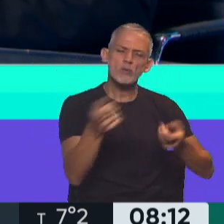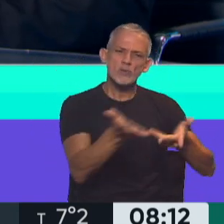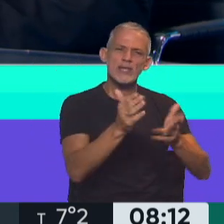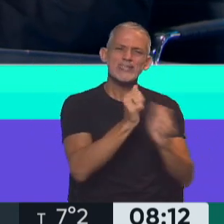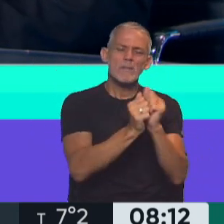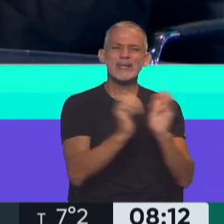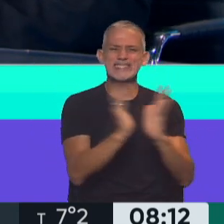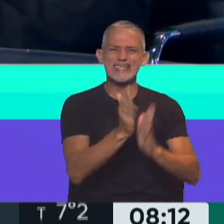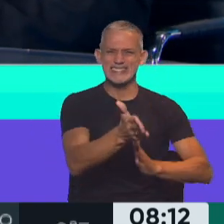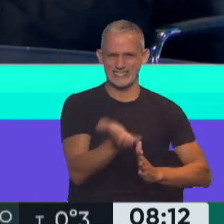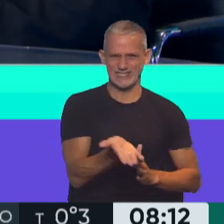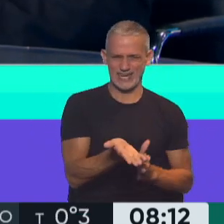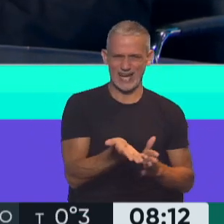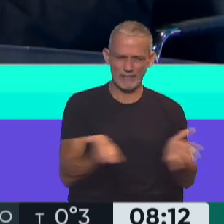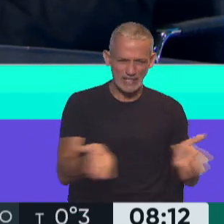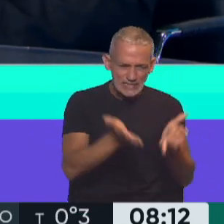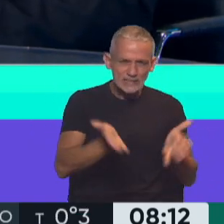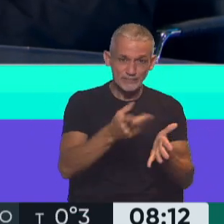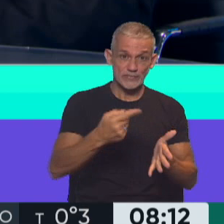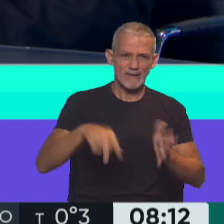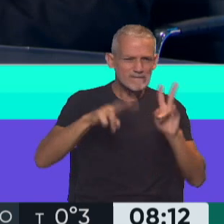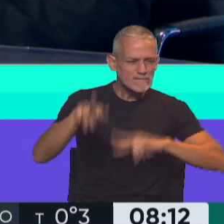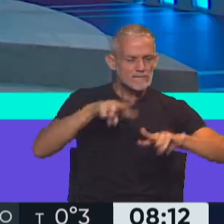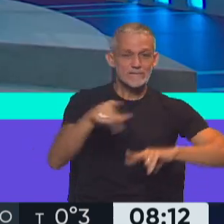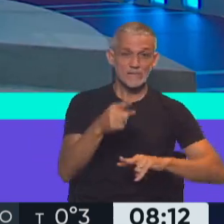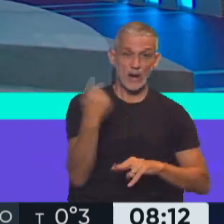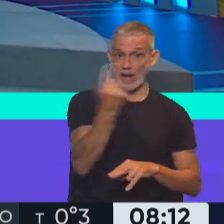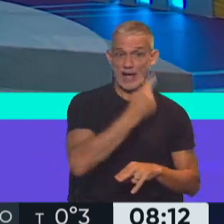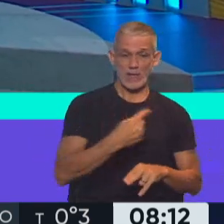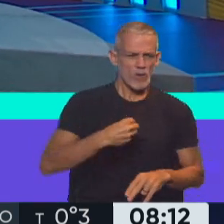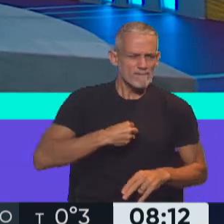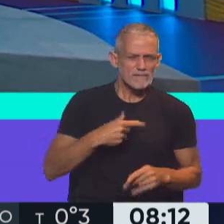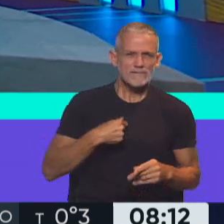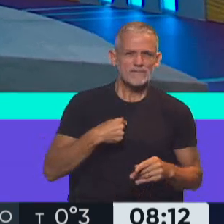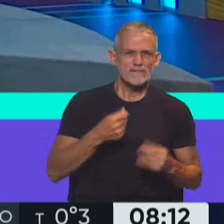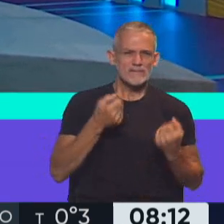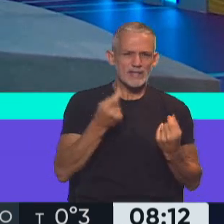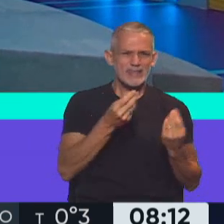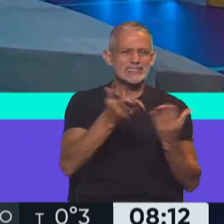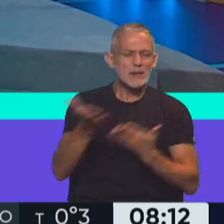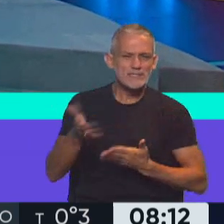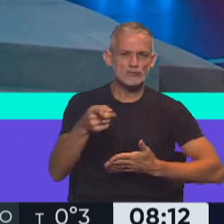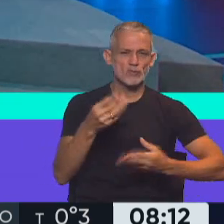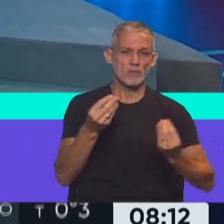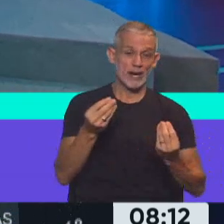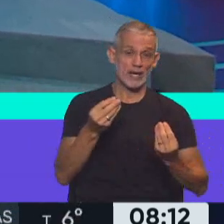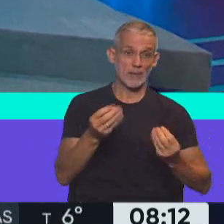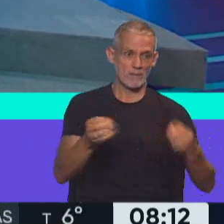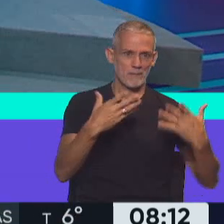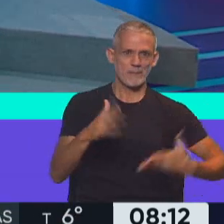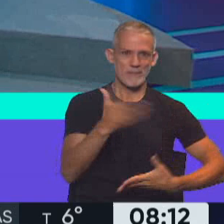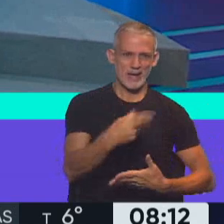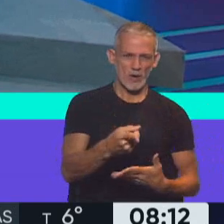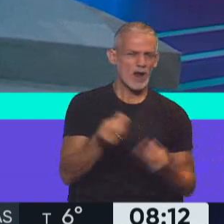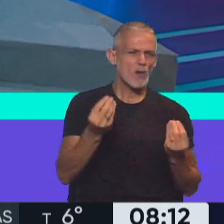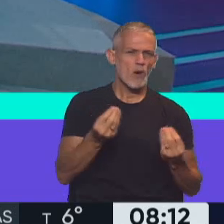empresa. Nosotros buscamos siempre, ¿no?, cada uno de los que tenemos esta vocación de servicio hacia el bien común,